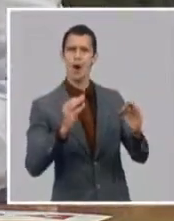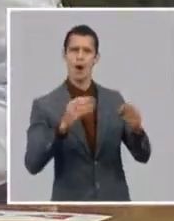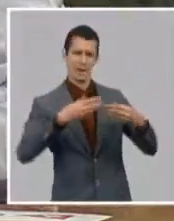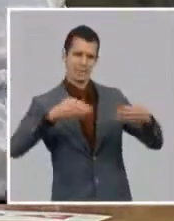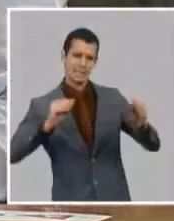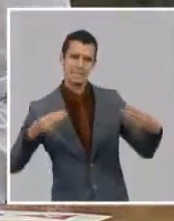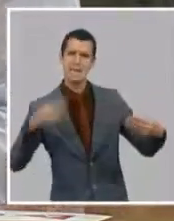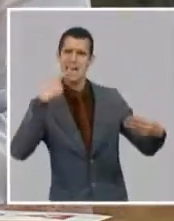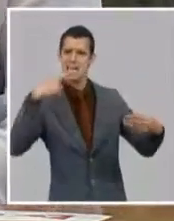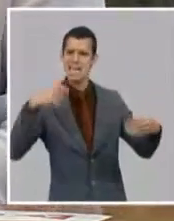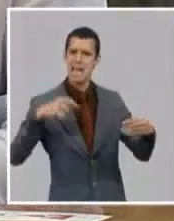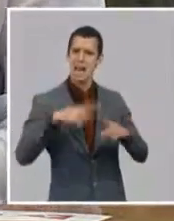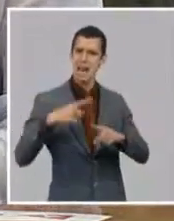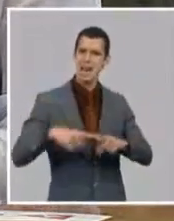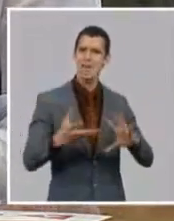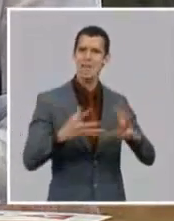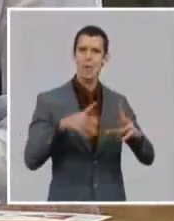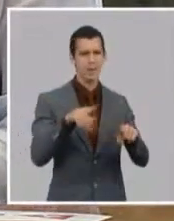influencias serían